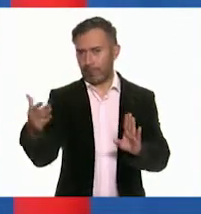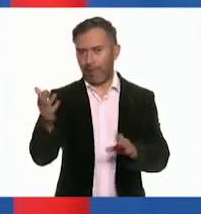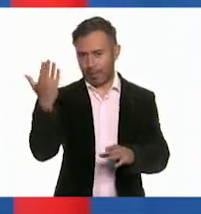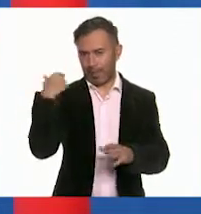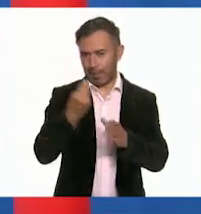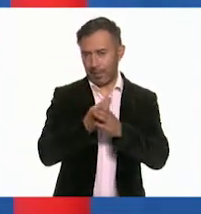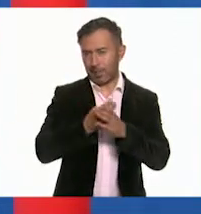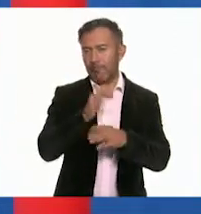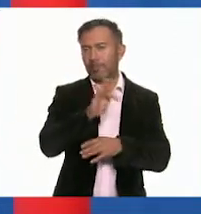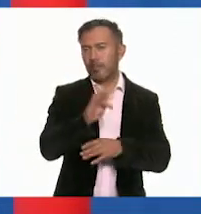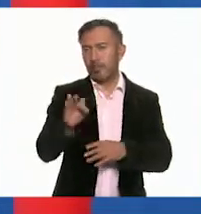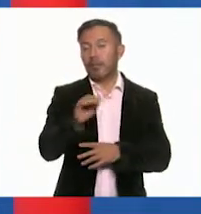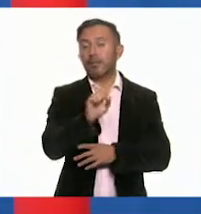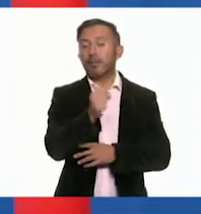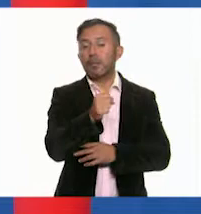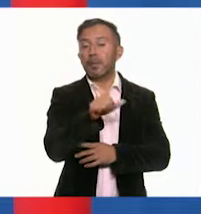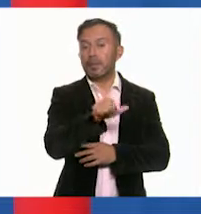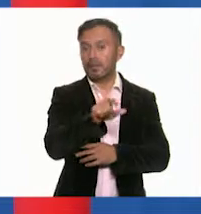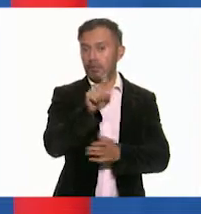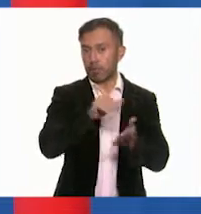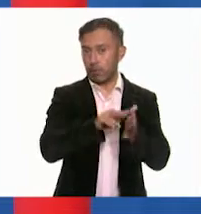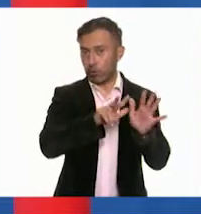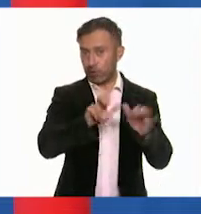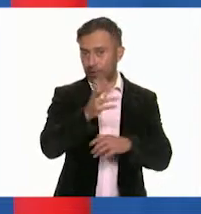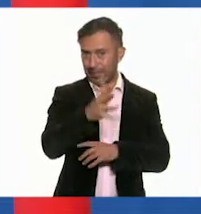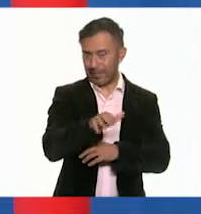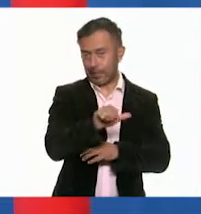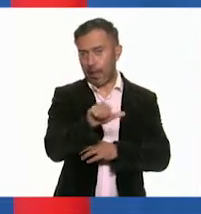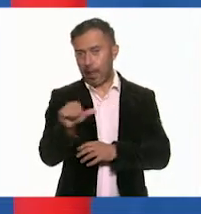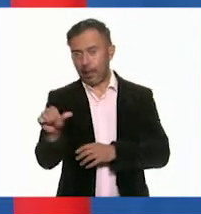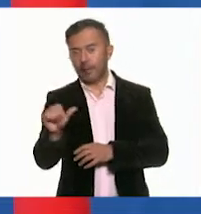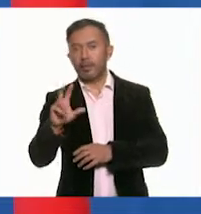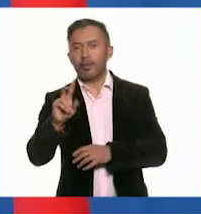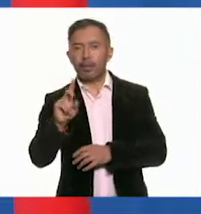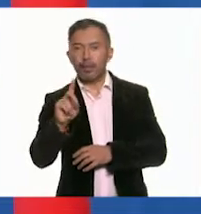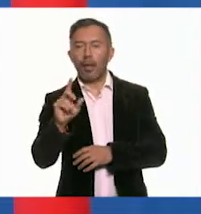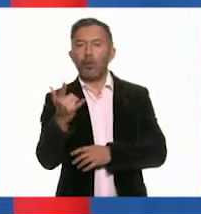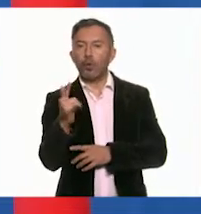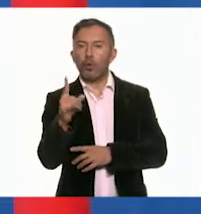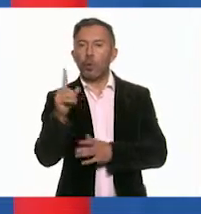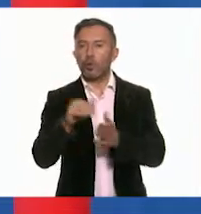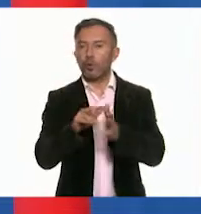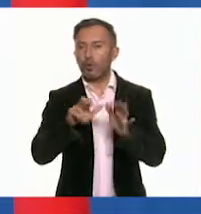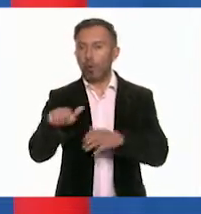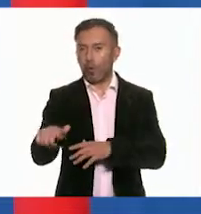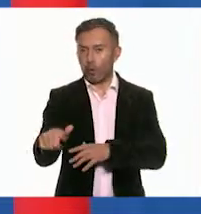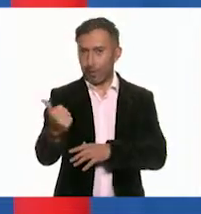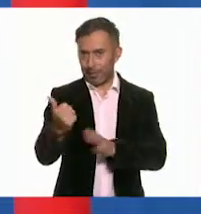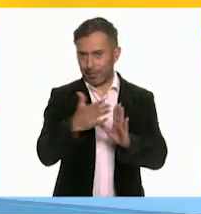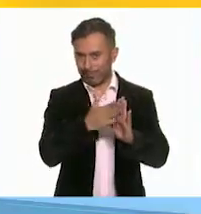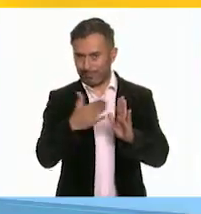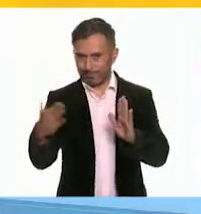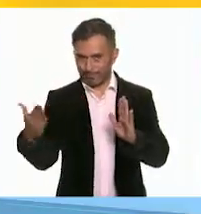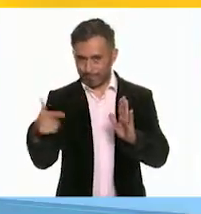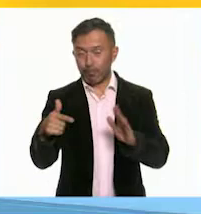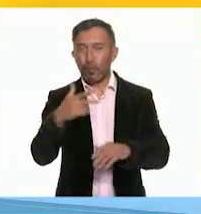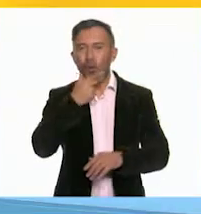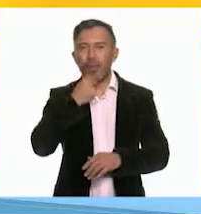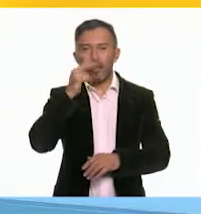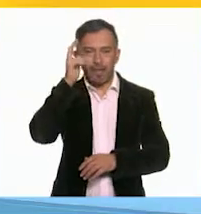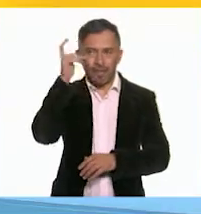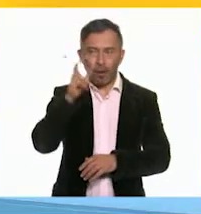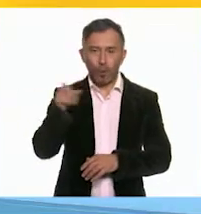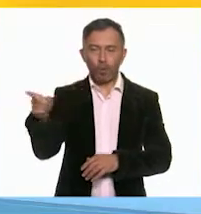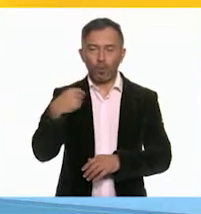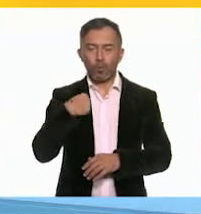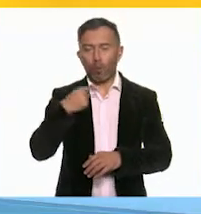de septiembre de 1810 al 30 de julio de 1811, cuando Miguel Hidalgo fue fusilado. Es muy breve, maestra,